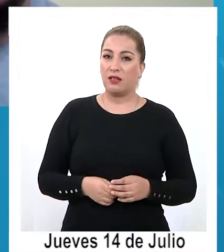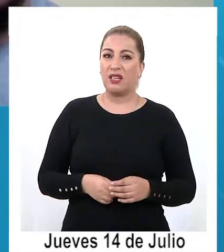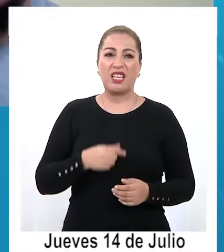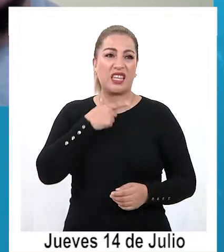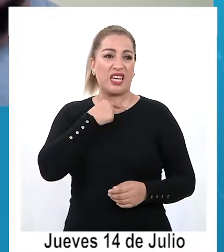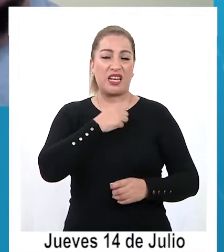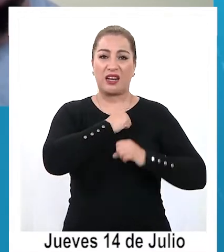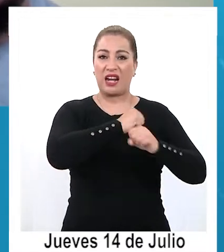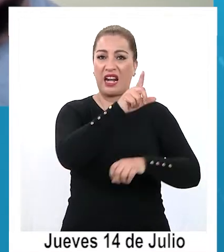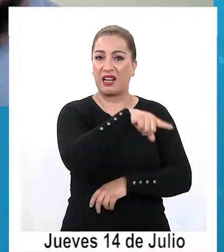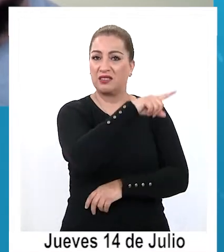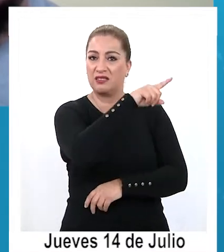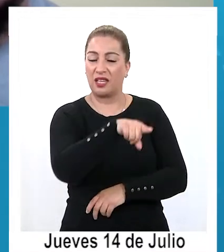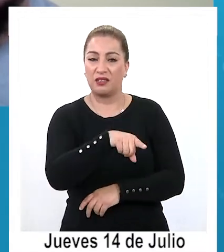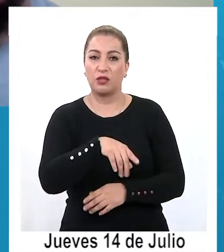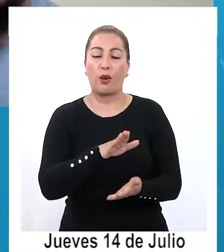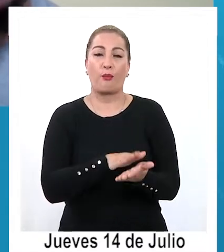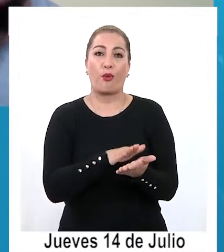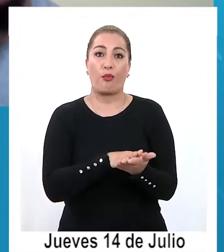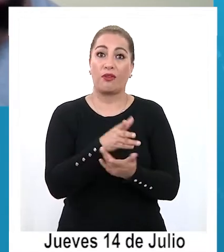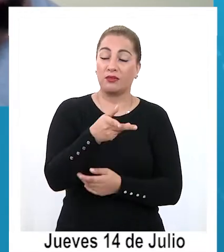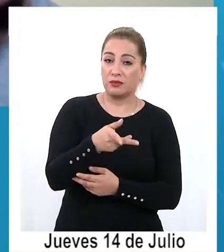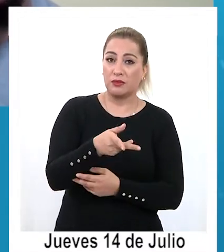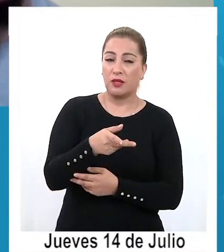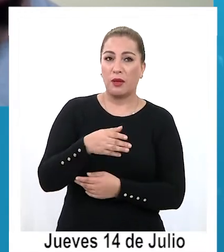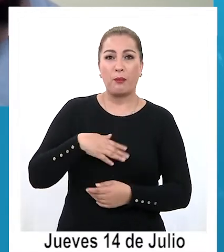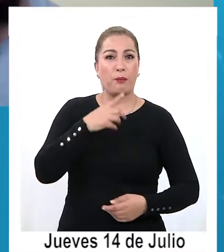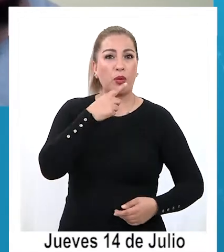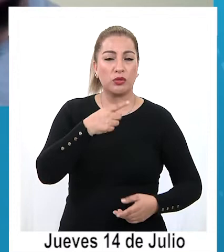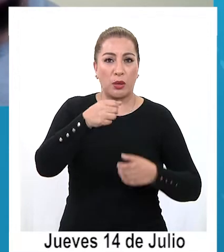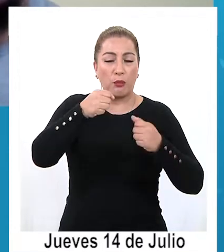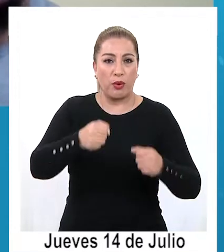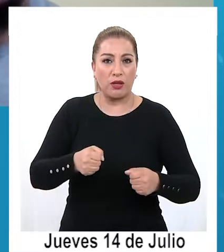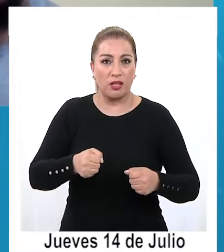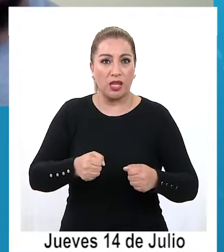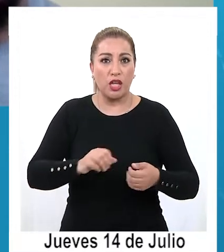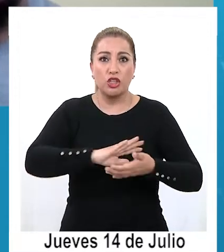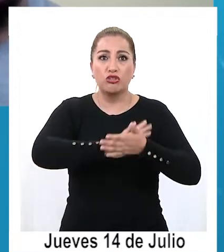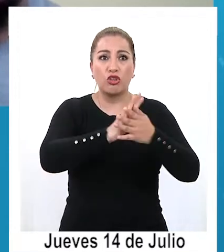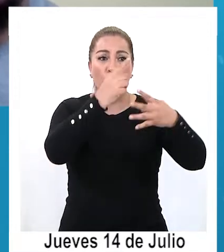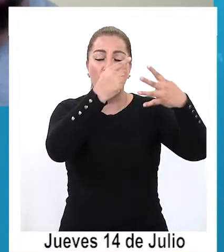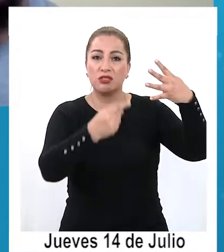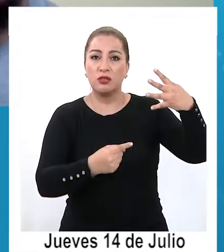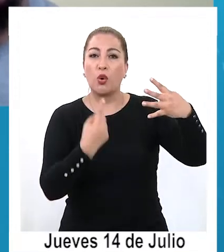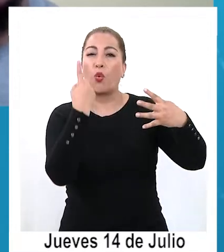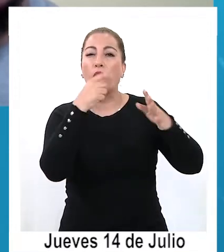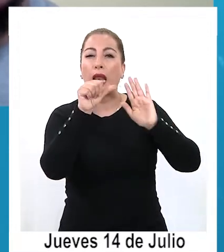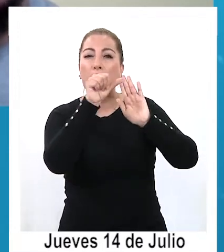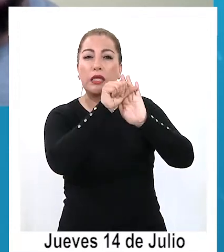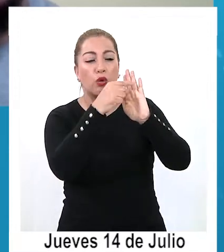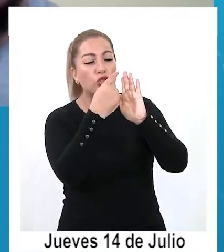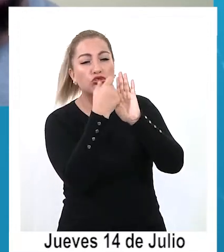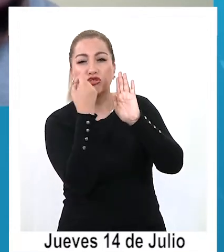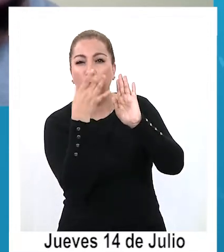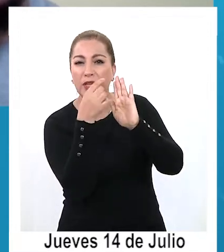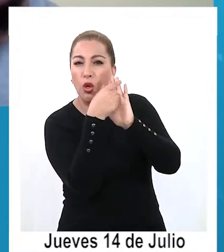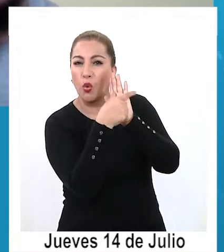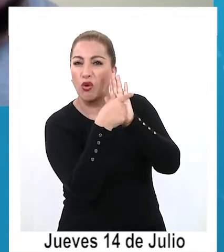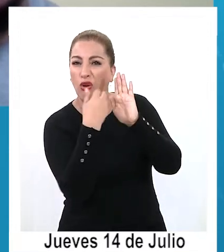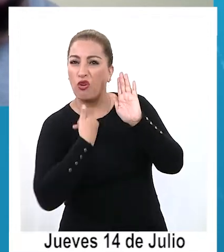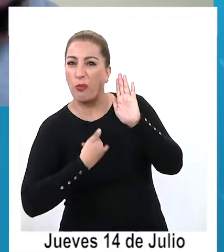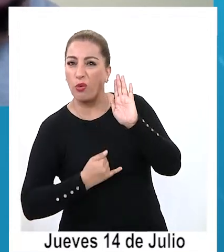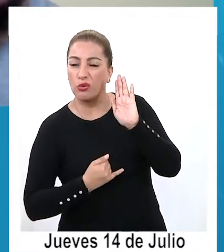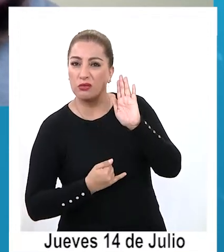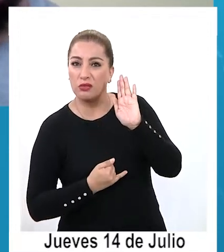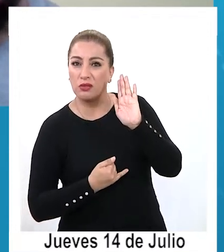rechazar finalmente la propuesta, pero la pregunta es, ¿se puede rechazar el texto completo solo porque un artículo no me gusta o